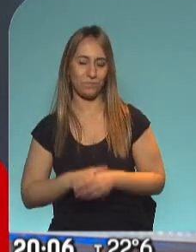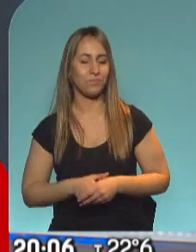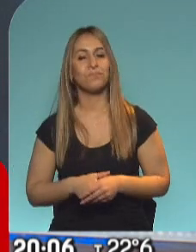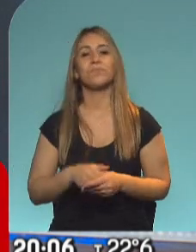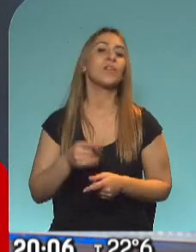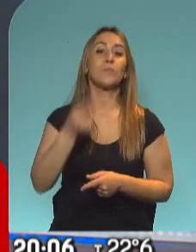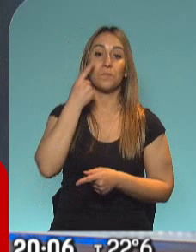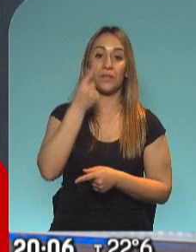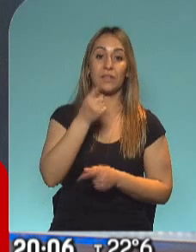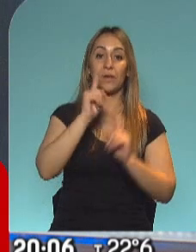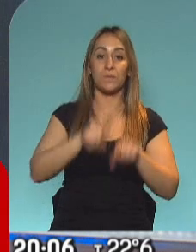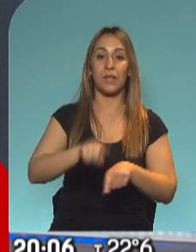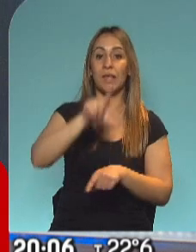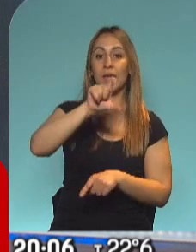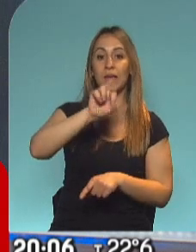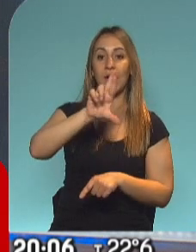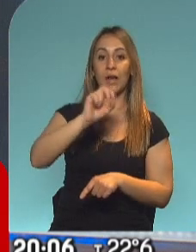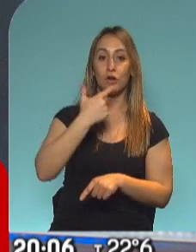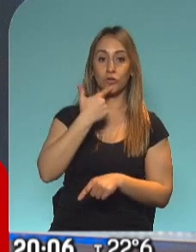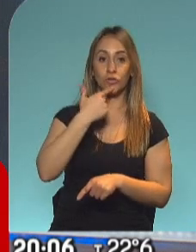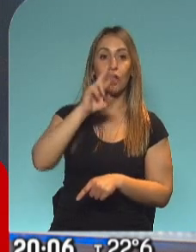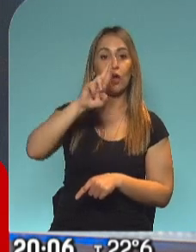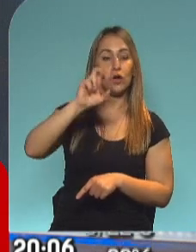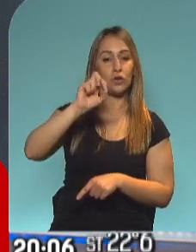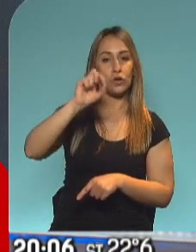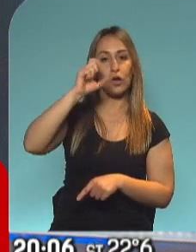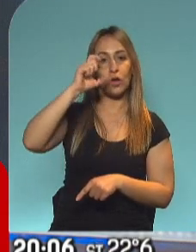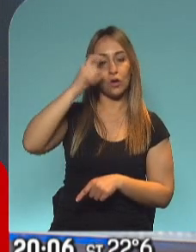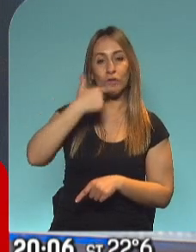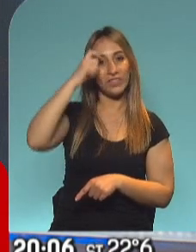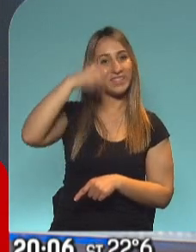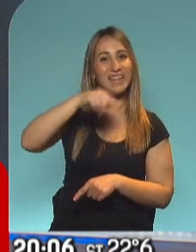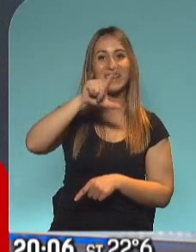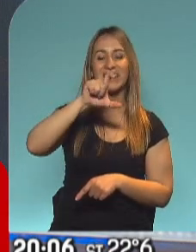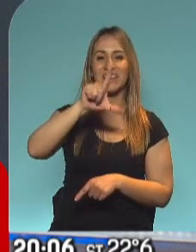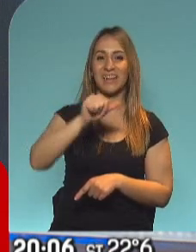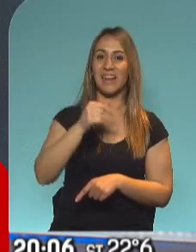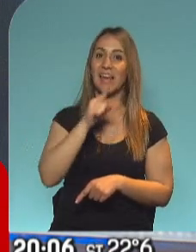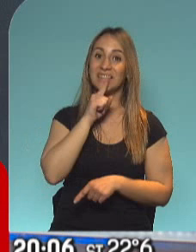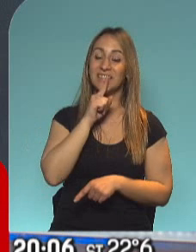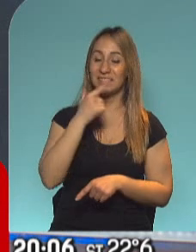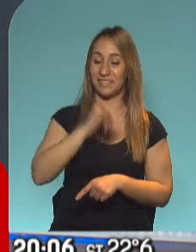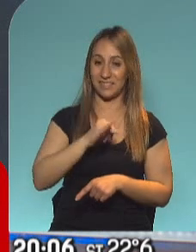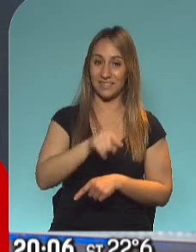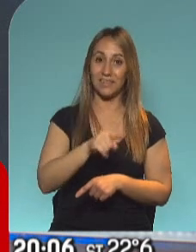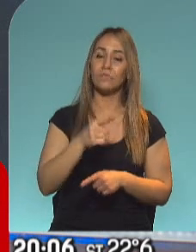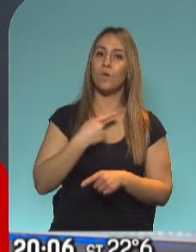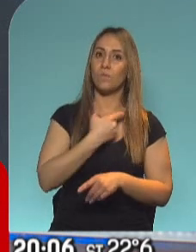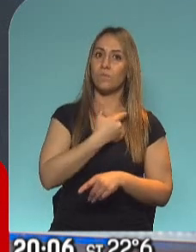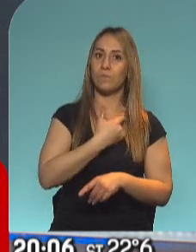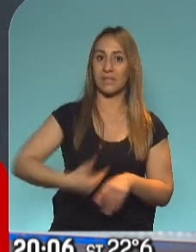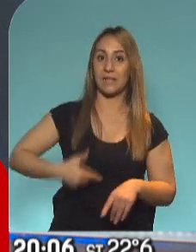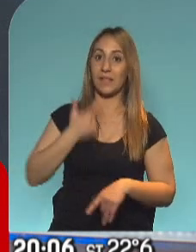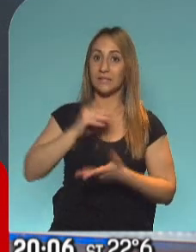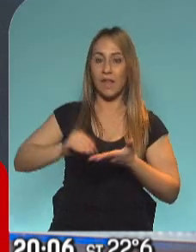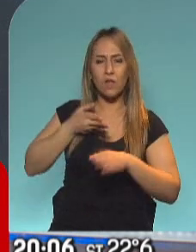a Carlos Rosenkrantz, el titular, el presidente de la Corte Suprema, cuando en 2016 iba al Senado a hablar con los senadores y